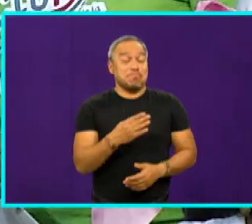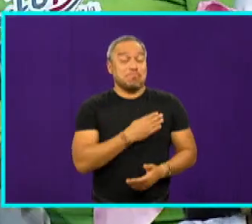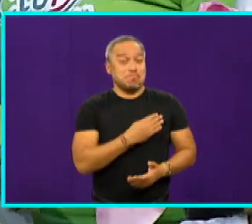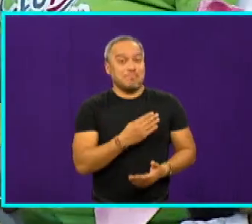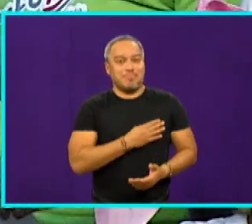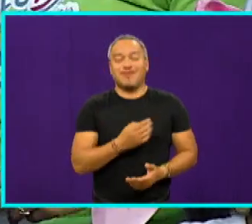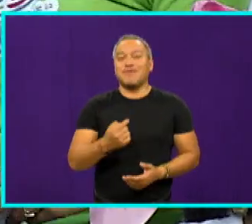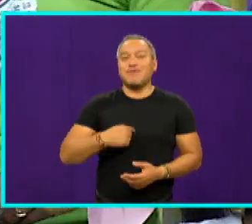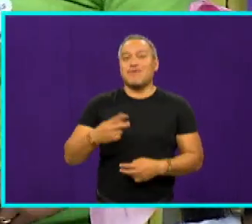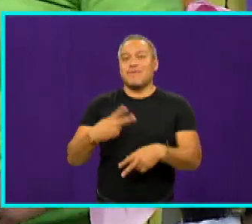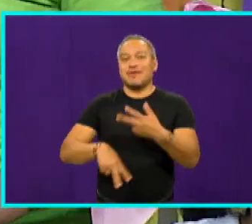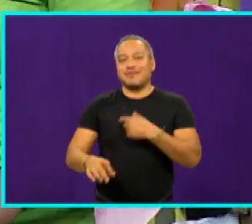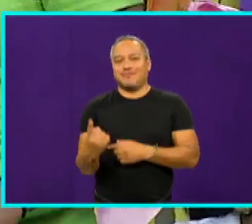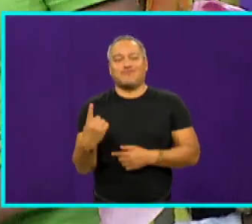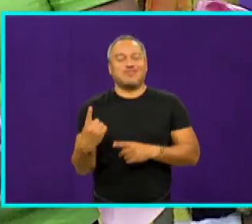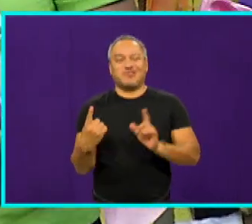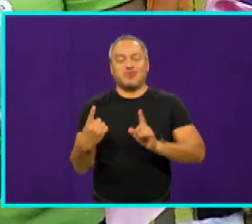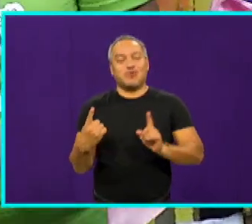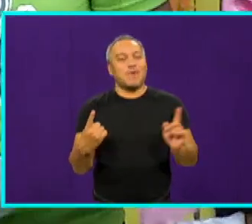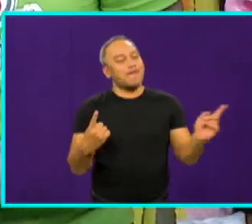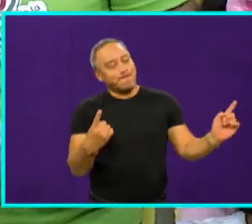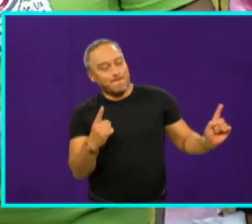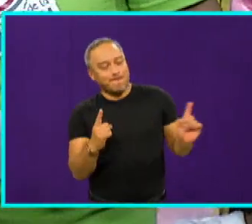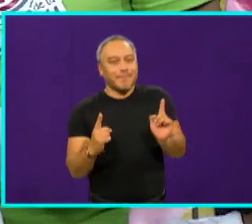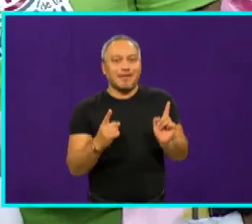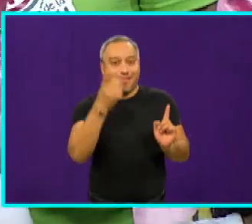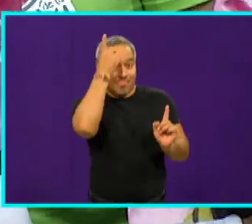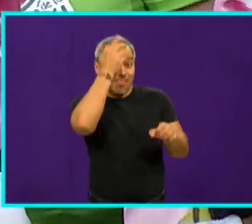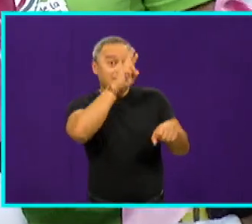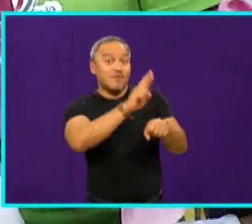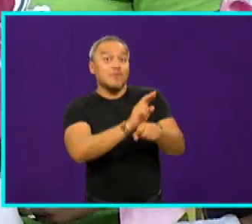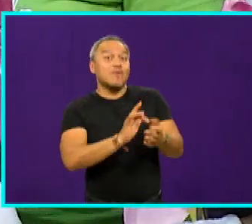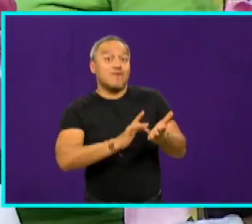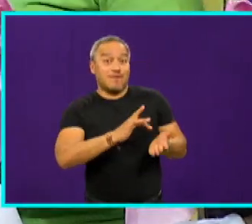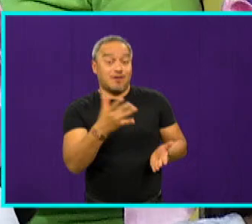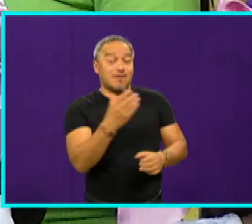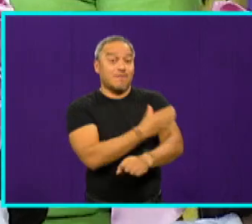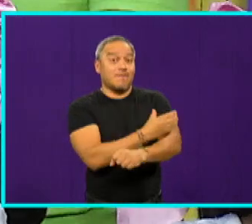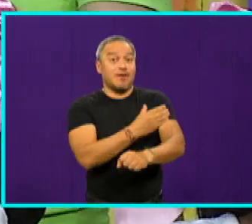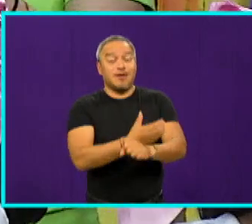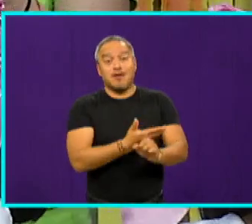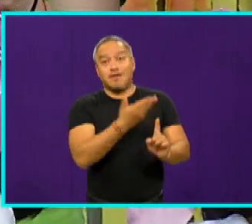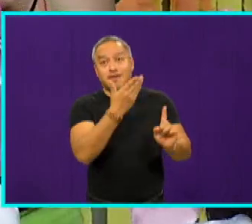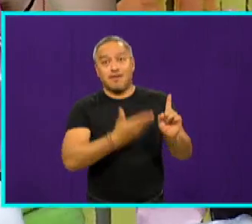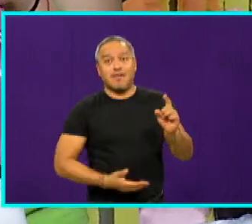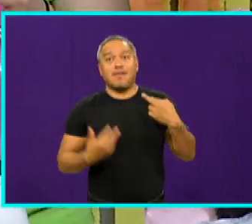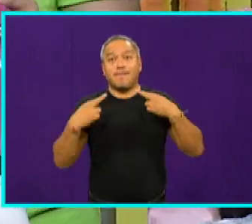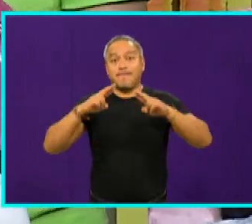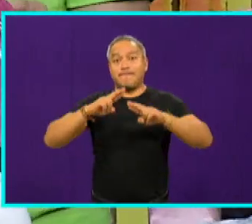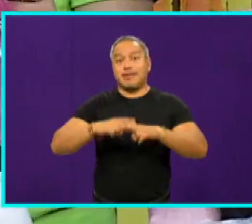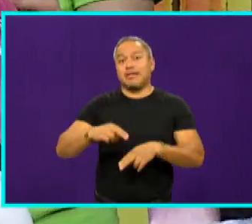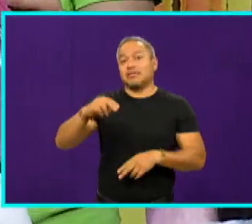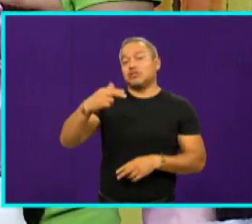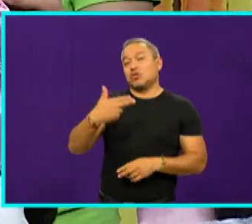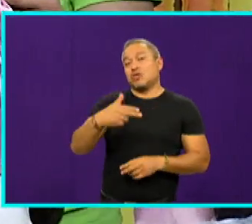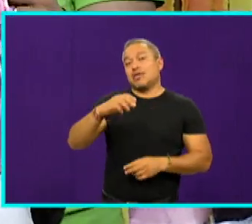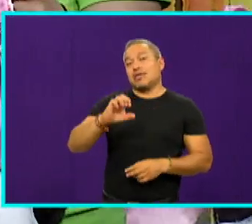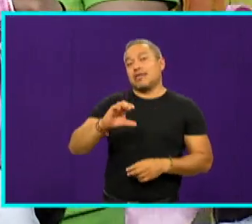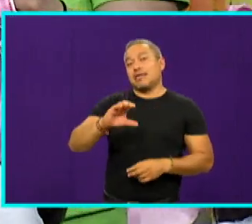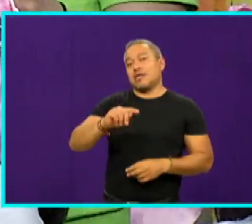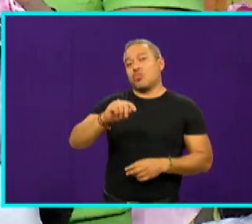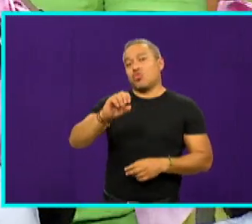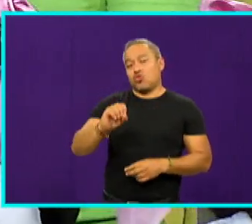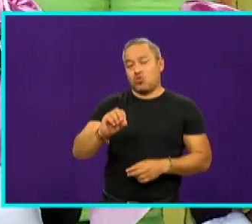estoy acompañada del director. Muchas gracias por acompañarnos, a el maestro Héctor Lozada y a la